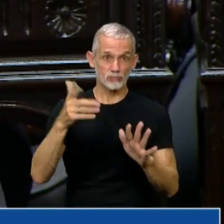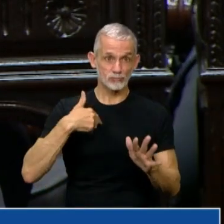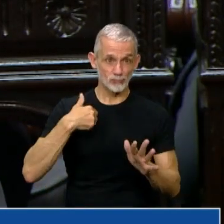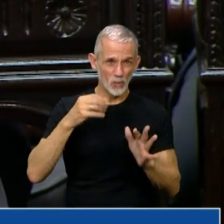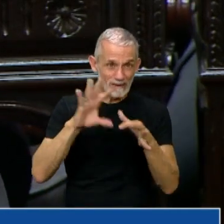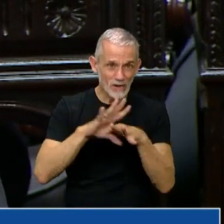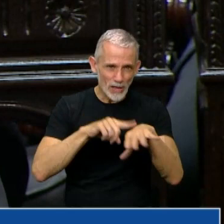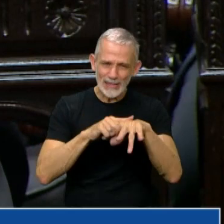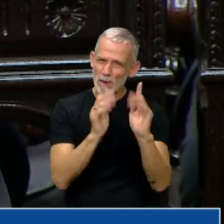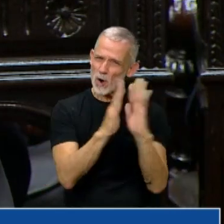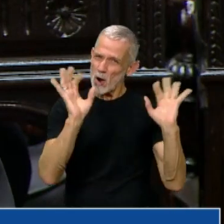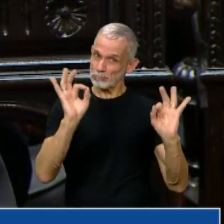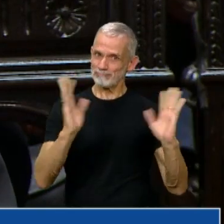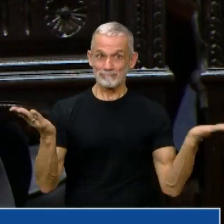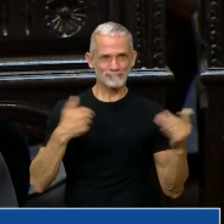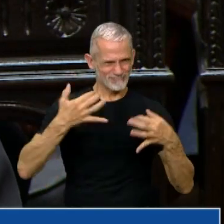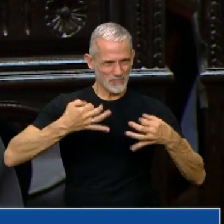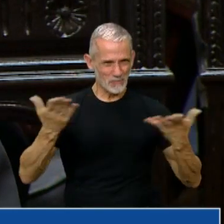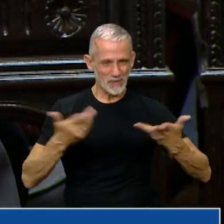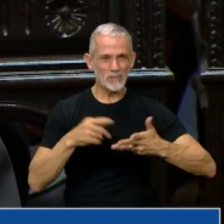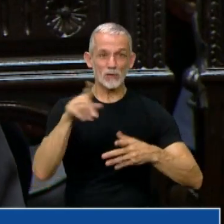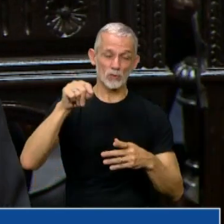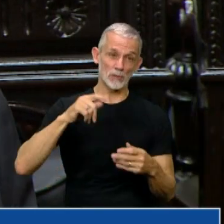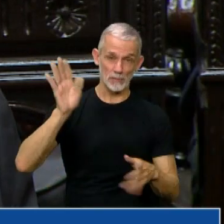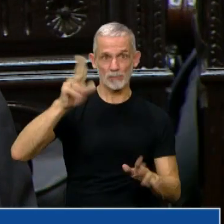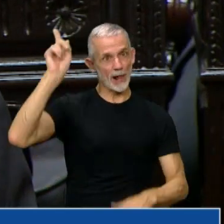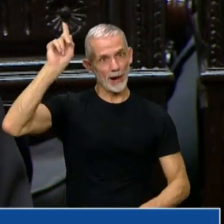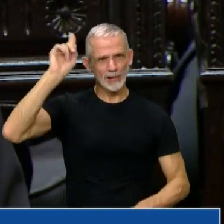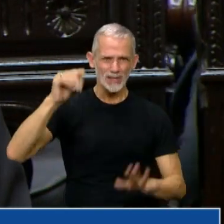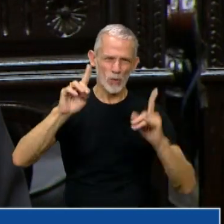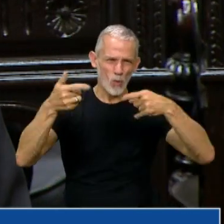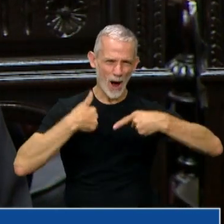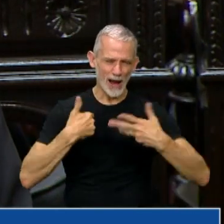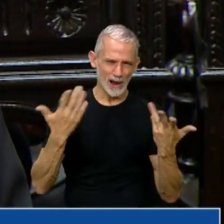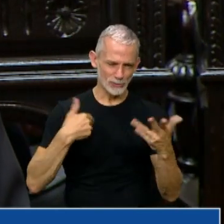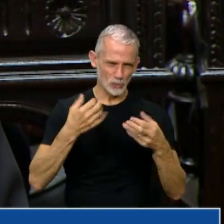estoy justito en mi tiempo, así que estoy bien a pesar de que usted me haga así con el dedo.